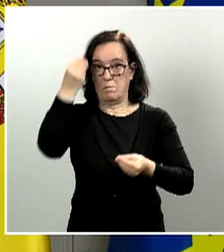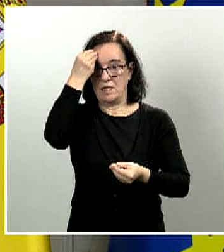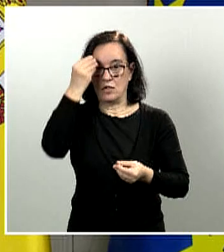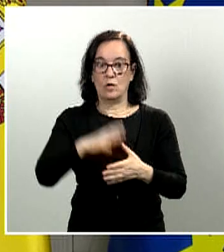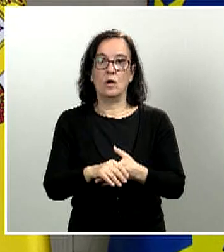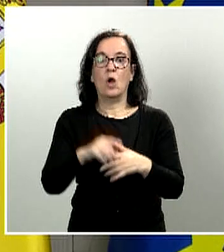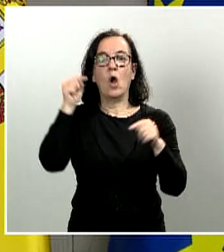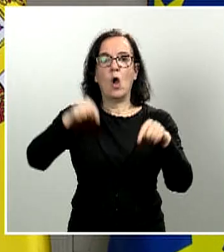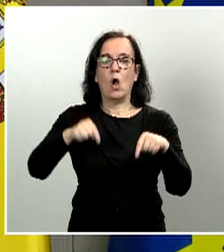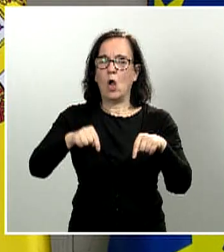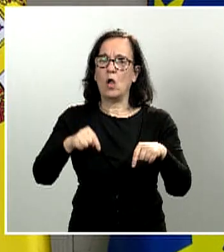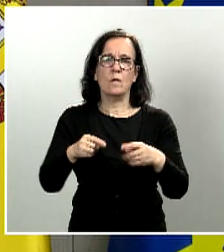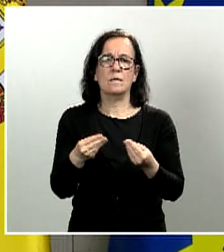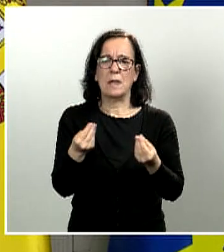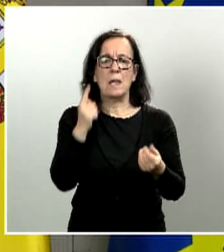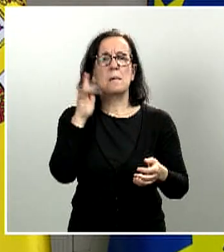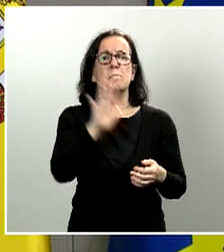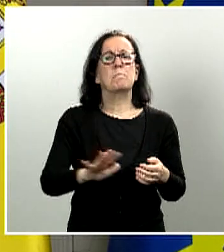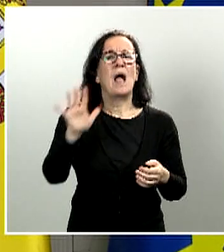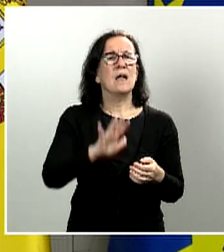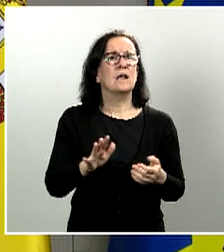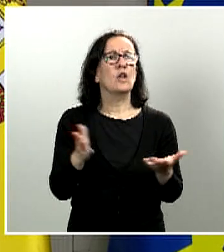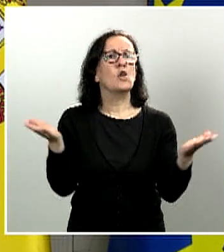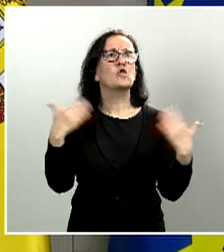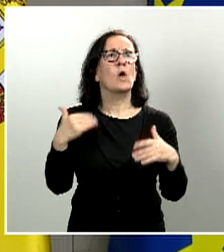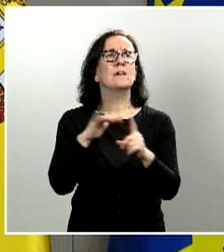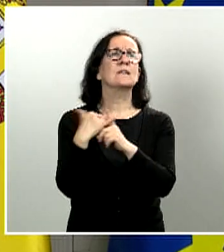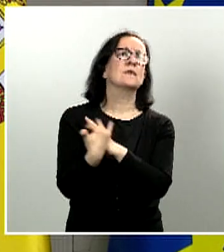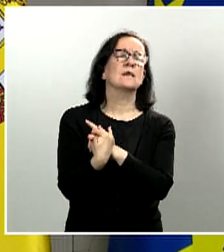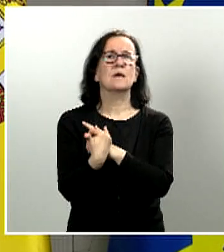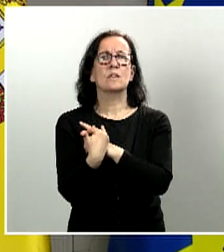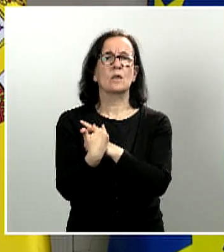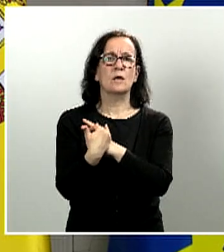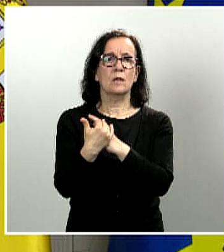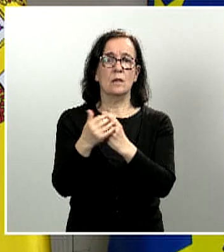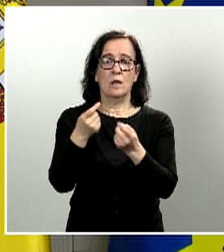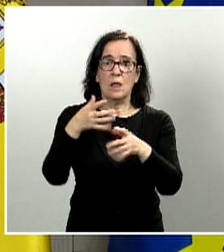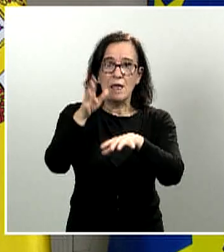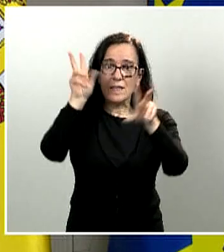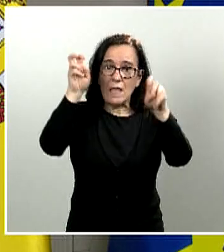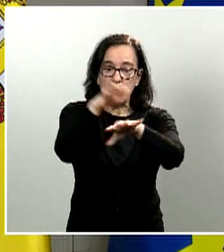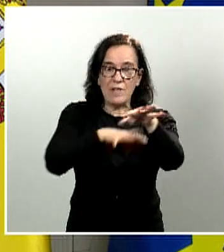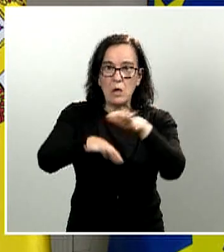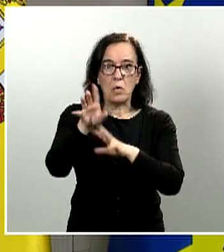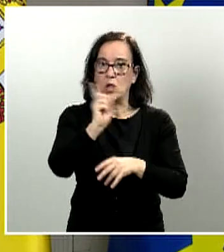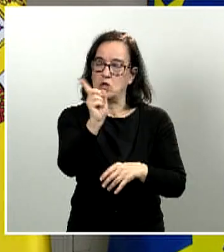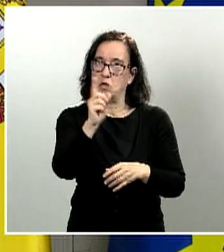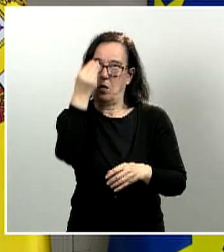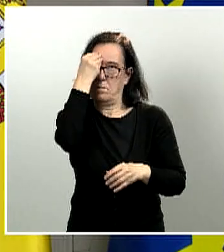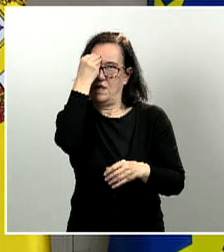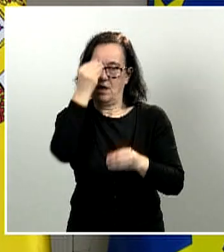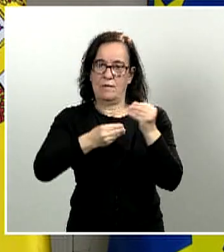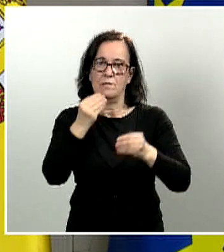por hoy parece que no existe esa situación de desabastecimiento en el tema de guantes y, por tanto, no está previsto.